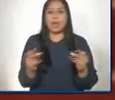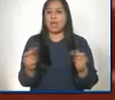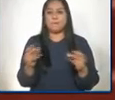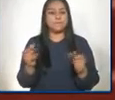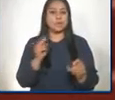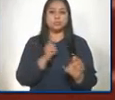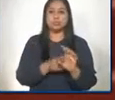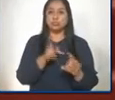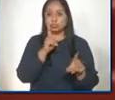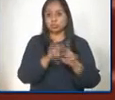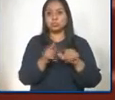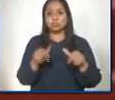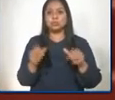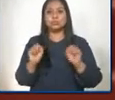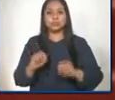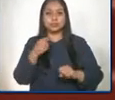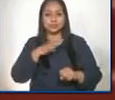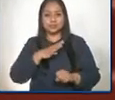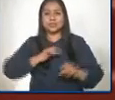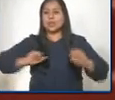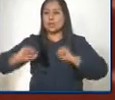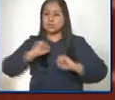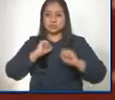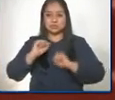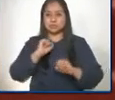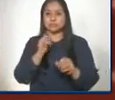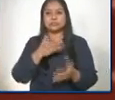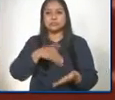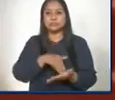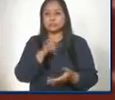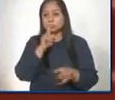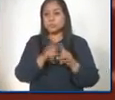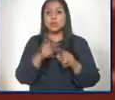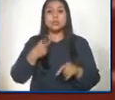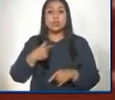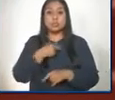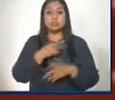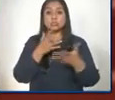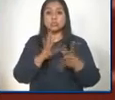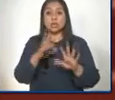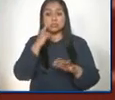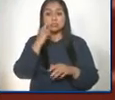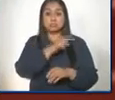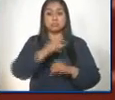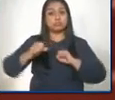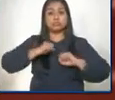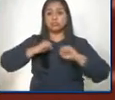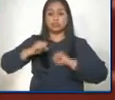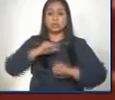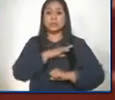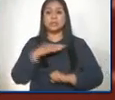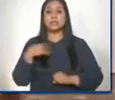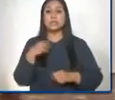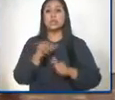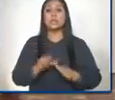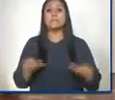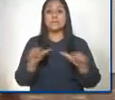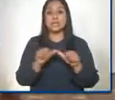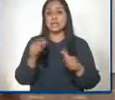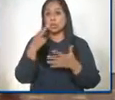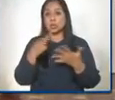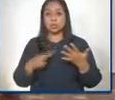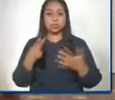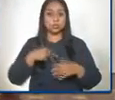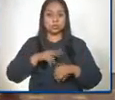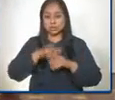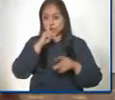posible con la activación de este centro. Obviamente lo estamos trabajando con el Ministerio de Ambiente y Recursos Naturales y con todas